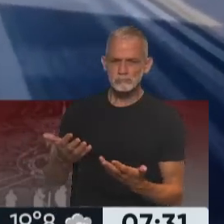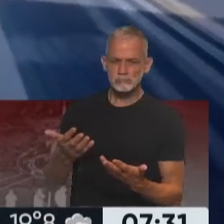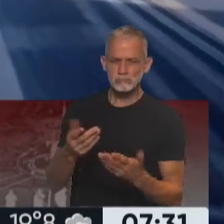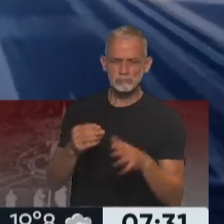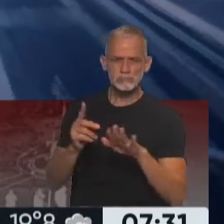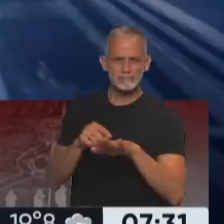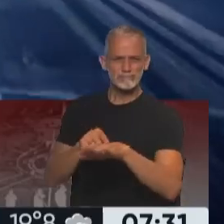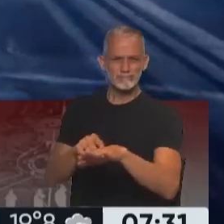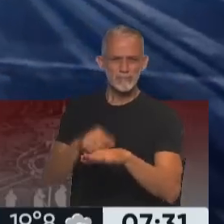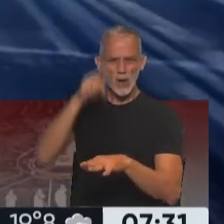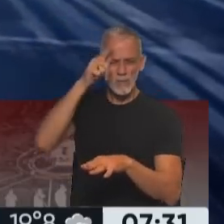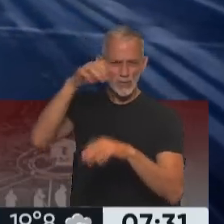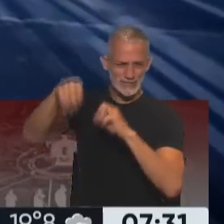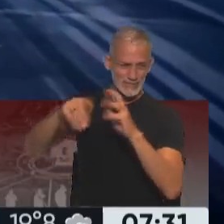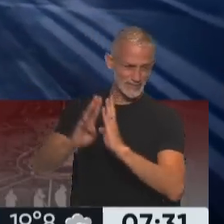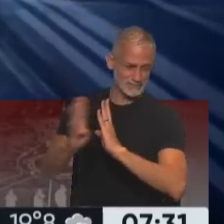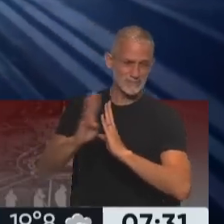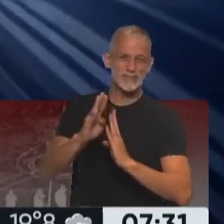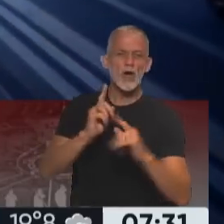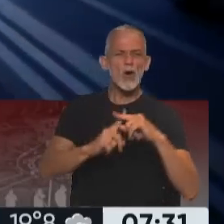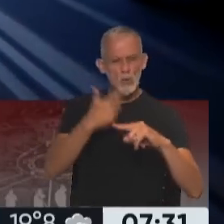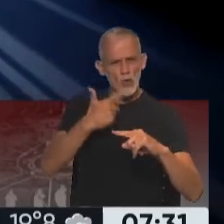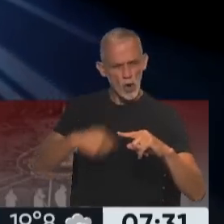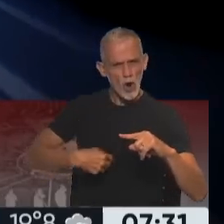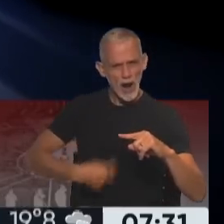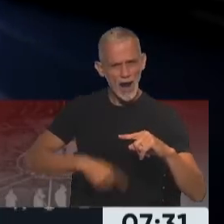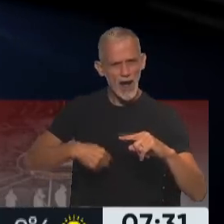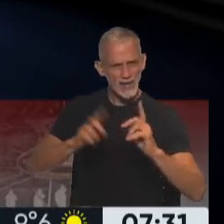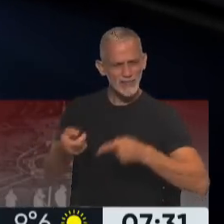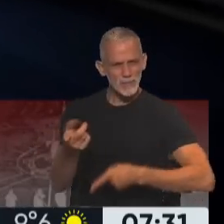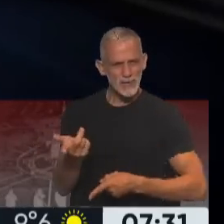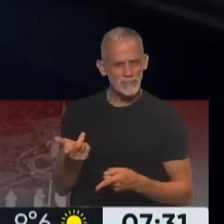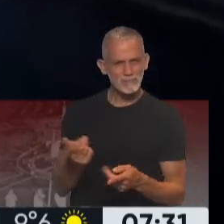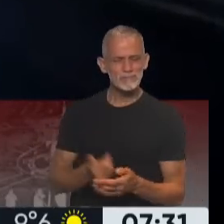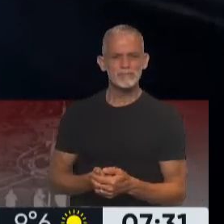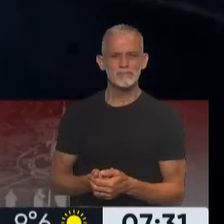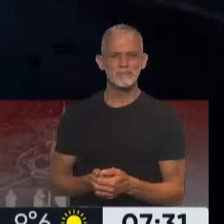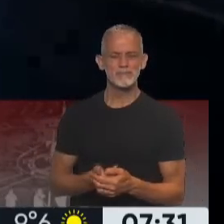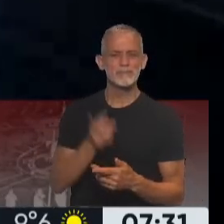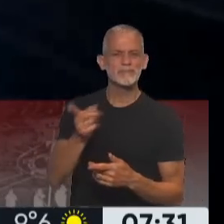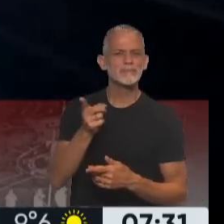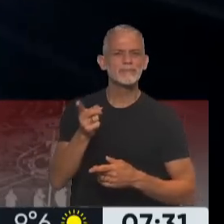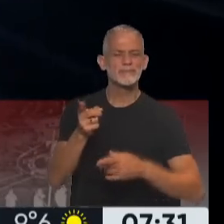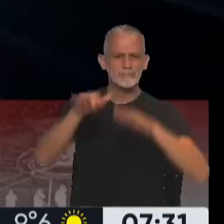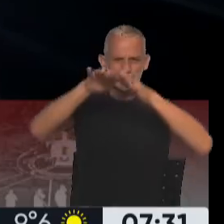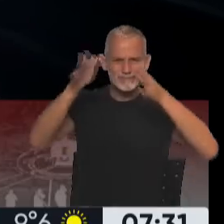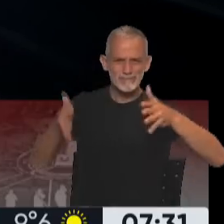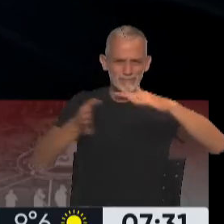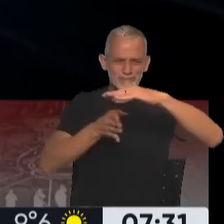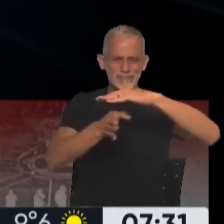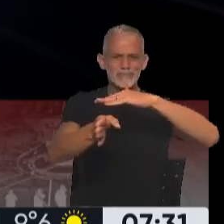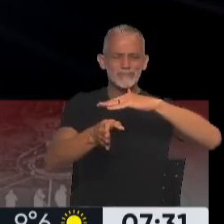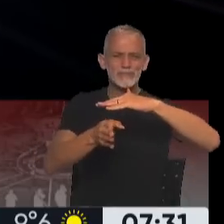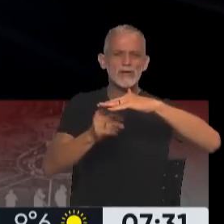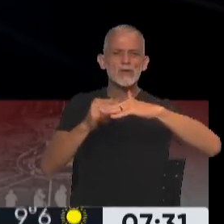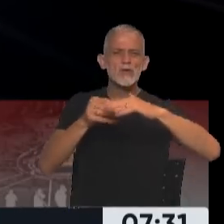Papa Móvil, la cantidad de policía, de Cruz Roja también, que está participando del operativo de traslado. Claro. Sí. Esto es el ingreso